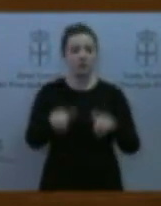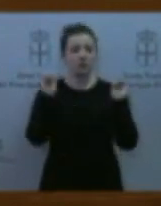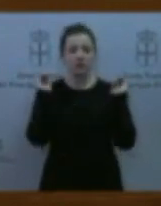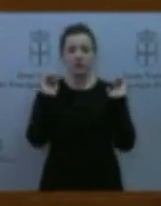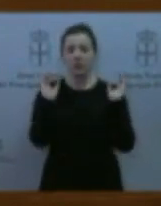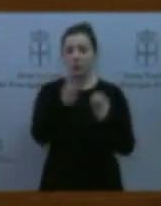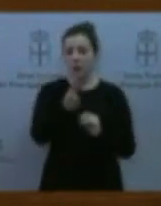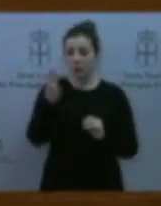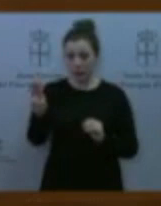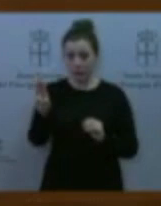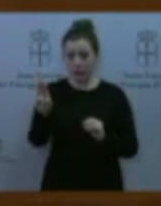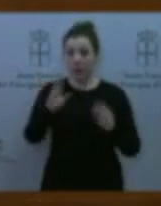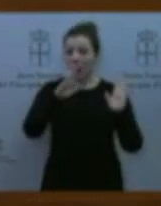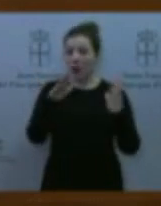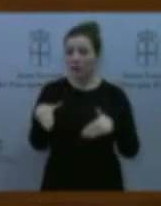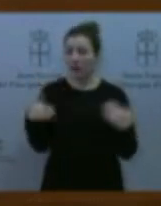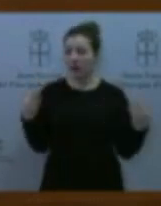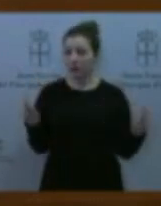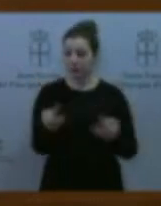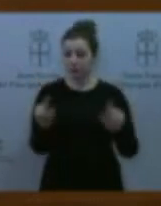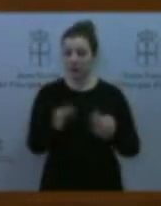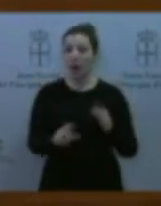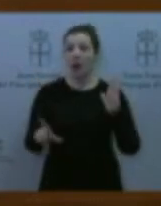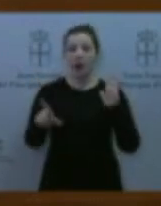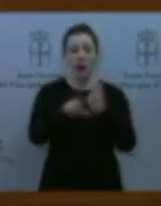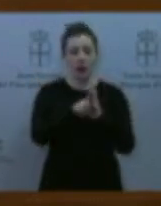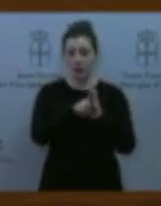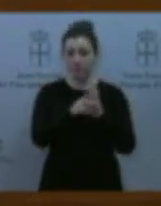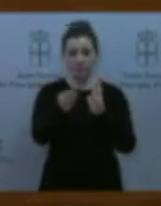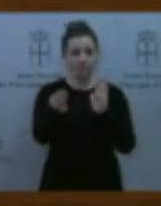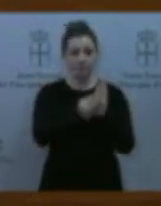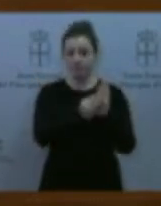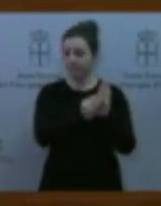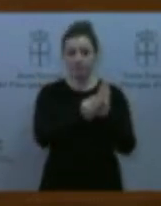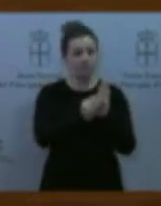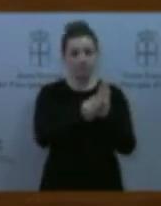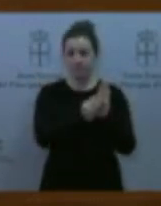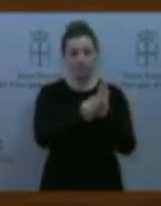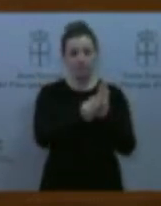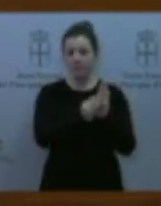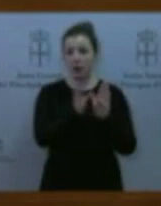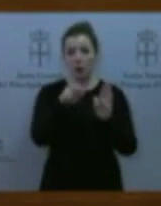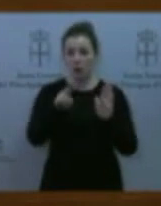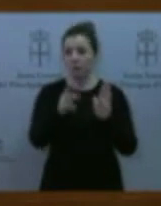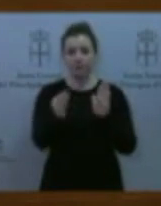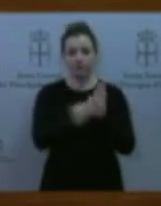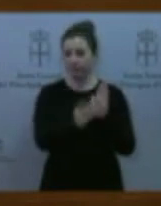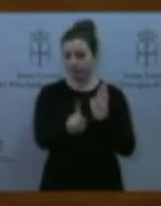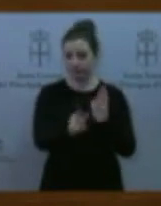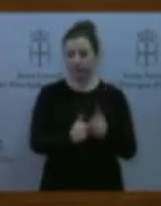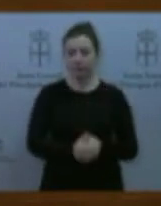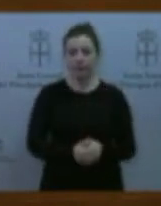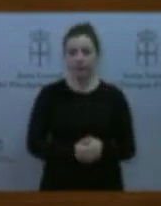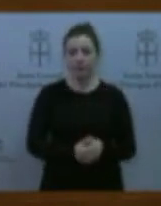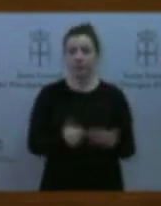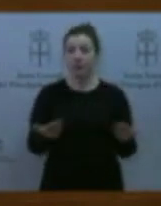pues, la ley no recoge el mandato de Naciones Unidas. Y el resultado de la ley, lo que